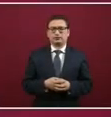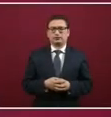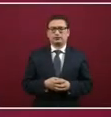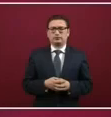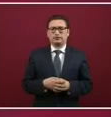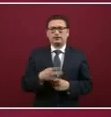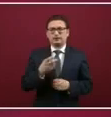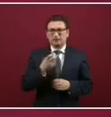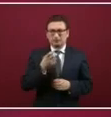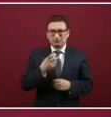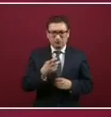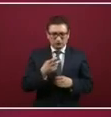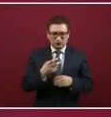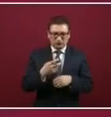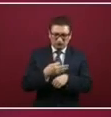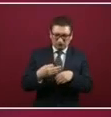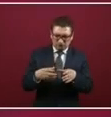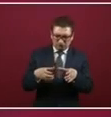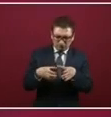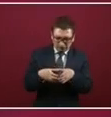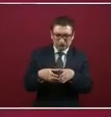la integración en las familias.